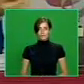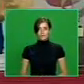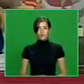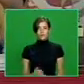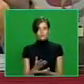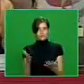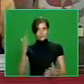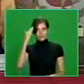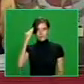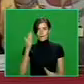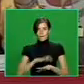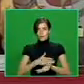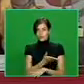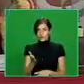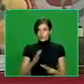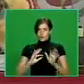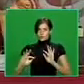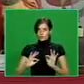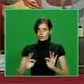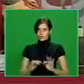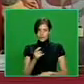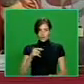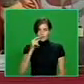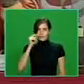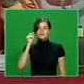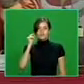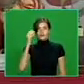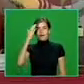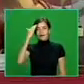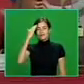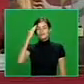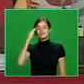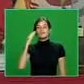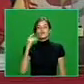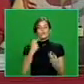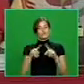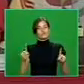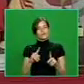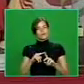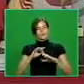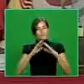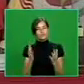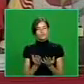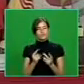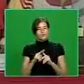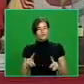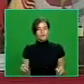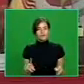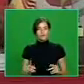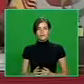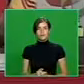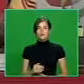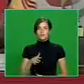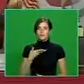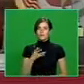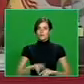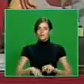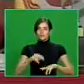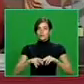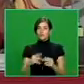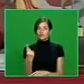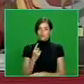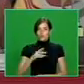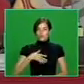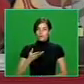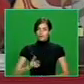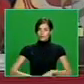ustedes lo saben porque son actores verdad y las actrices lo saben es otra cosa es otro mundo se puede construir y solo se